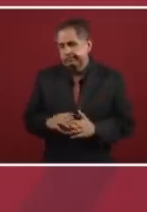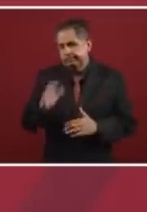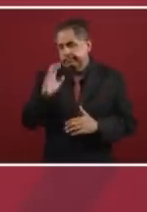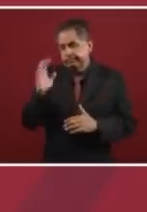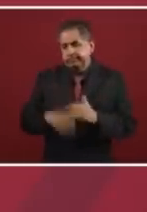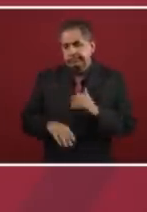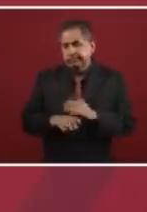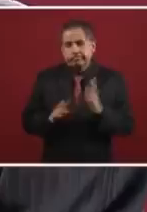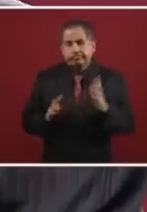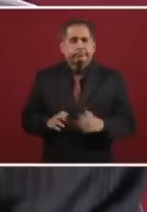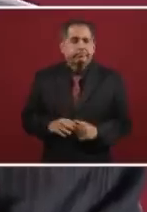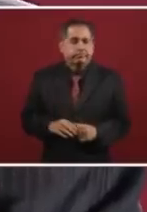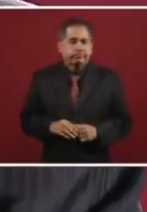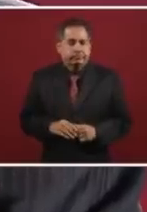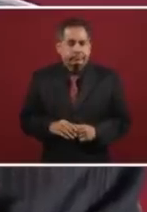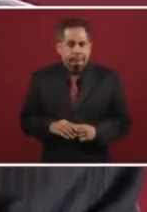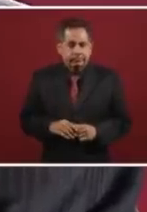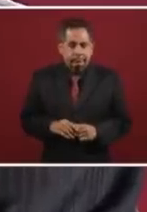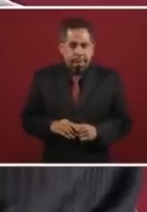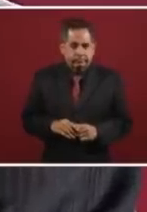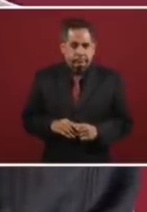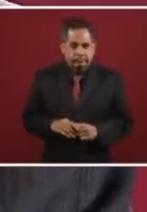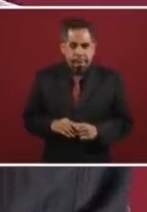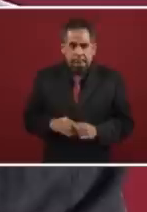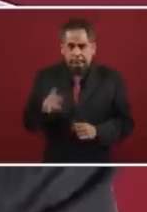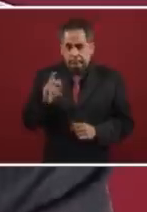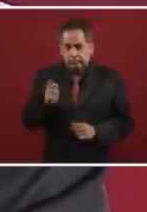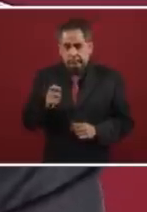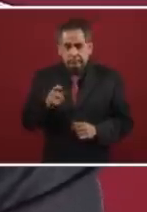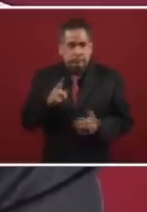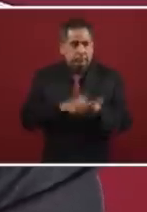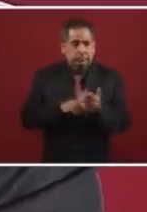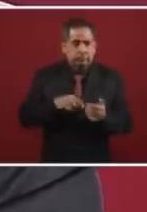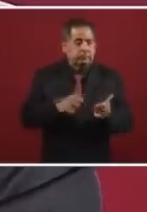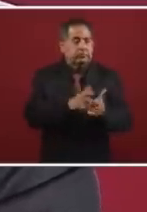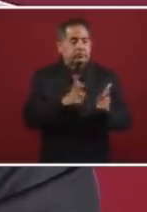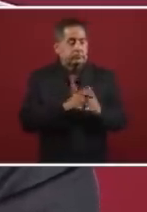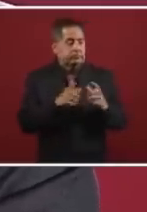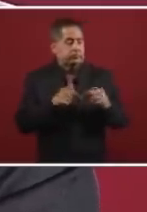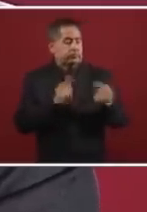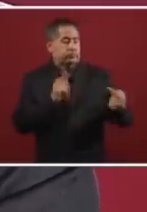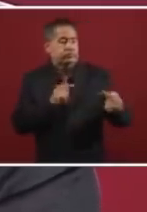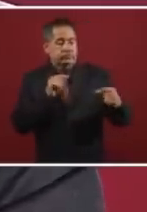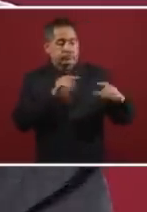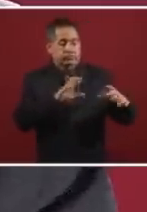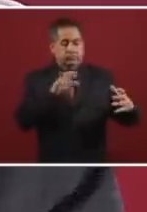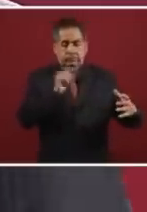este los del partido opositor